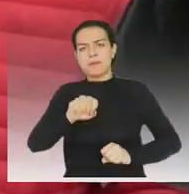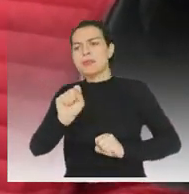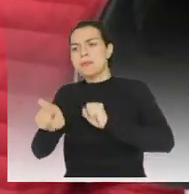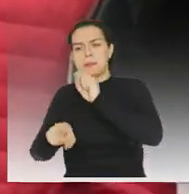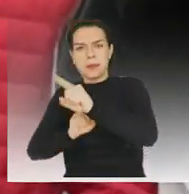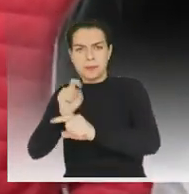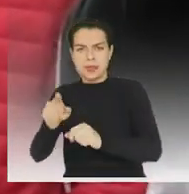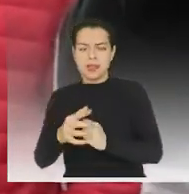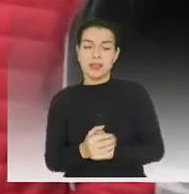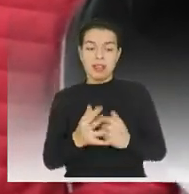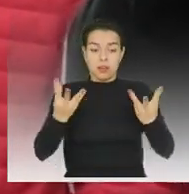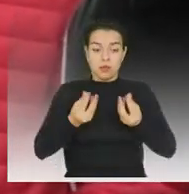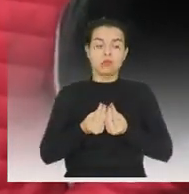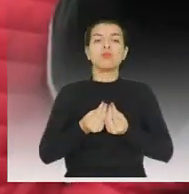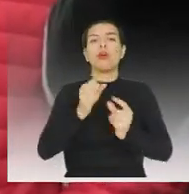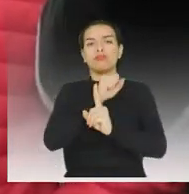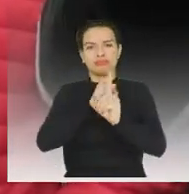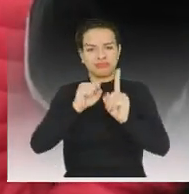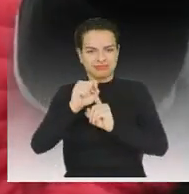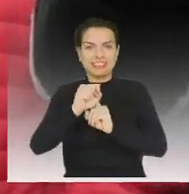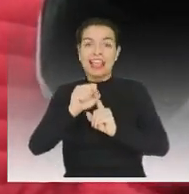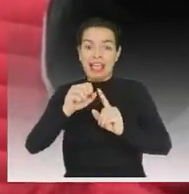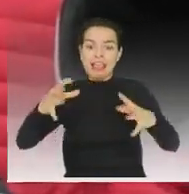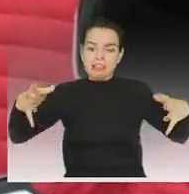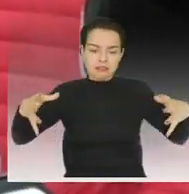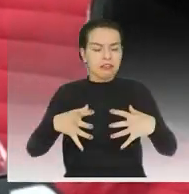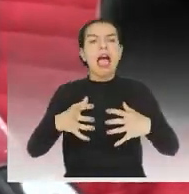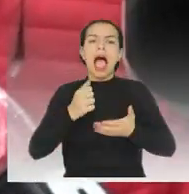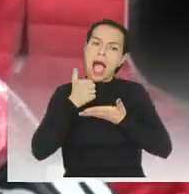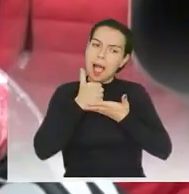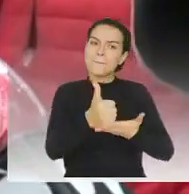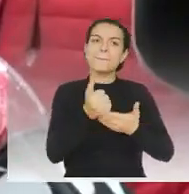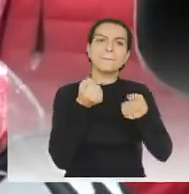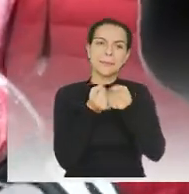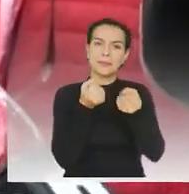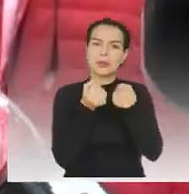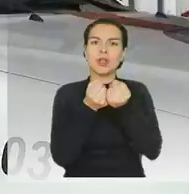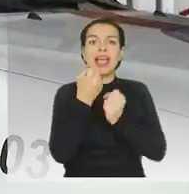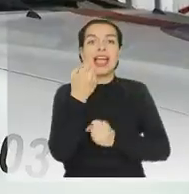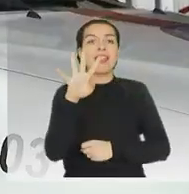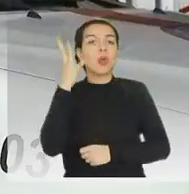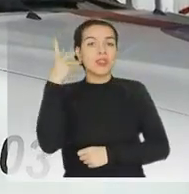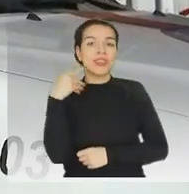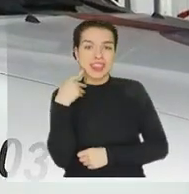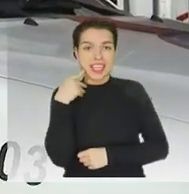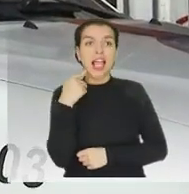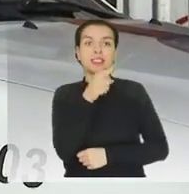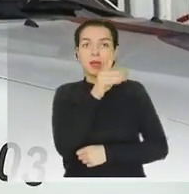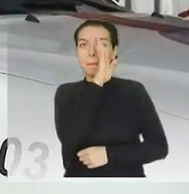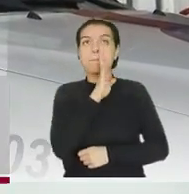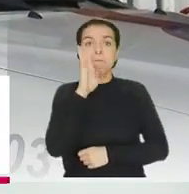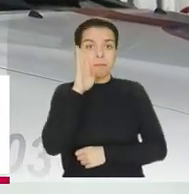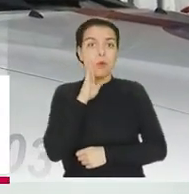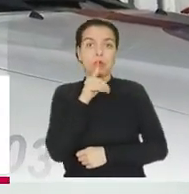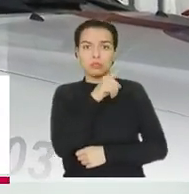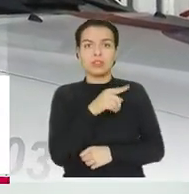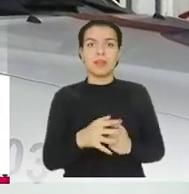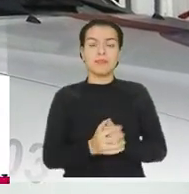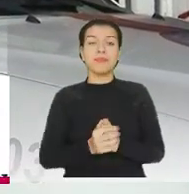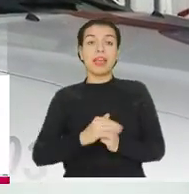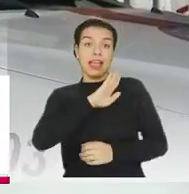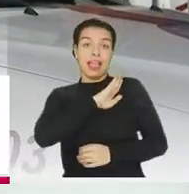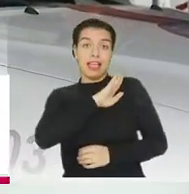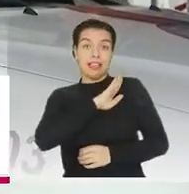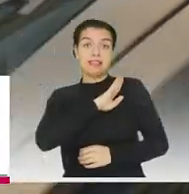del distrito a cuidar a la gente en estos 14 días que tenemos cuarentena estricta en Bosa Occidental. Mañana la alcaldesa hará recorridos similares